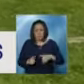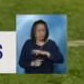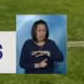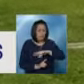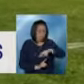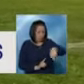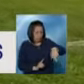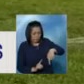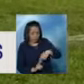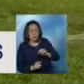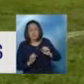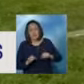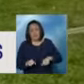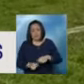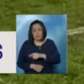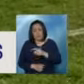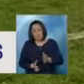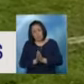Sí, pedimos